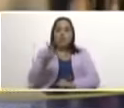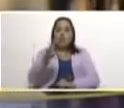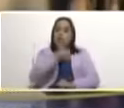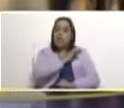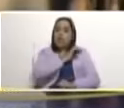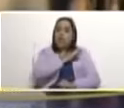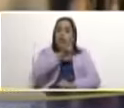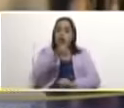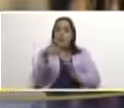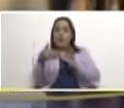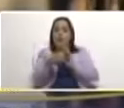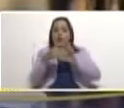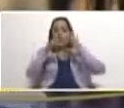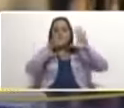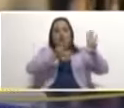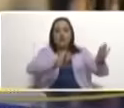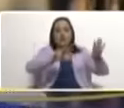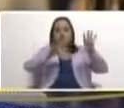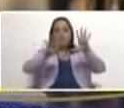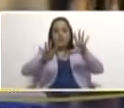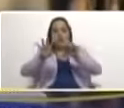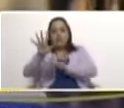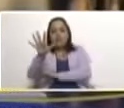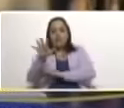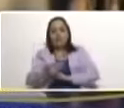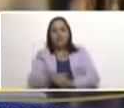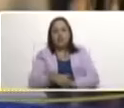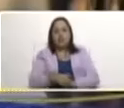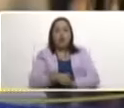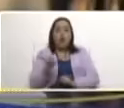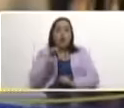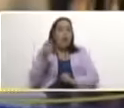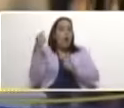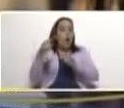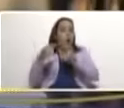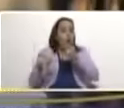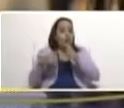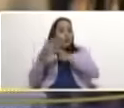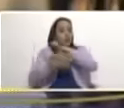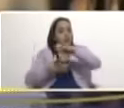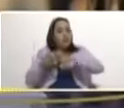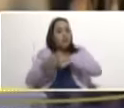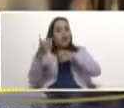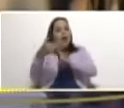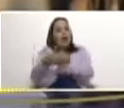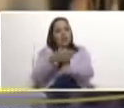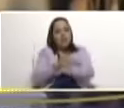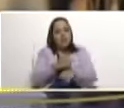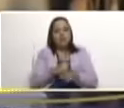enero de 1895, ni en otros eventos, incidentes